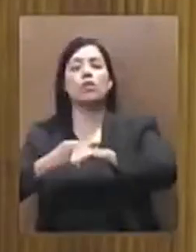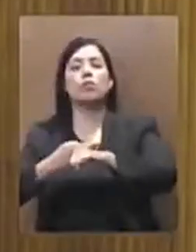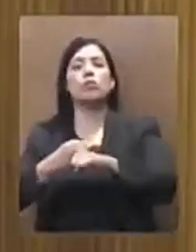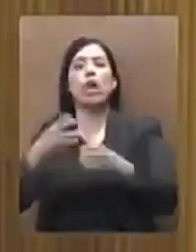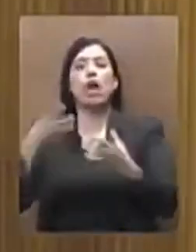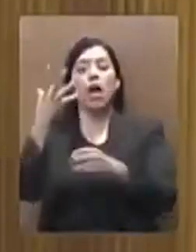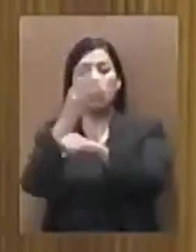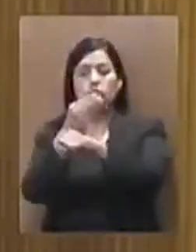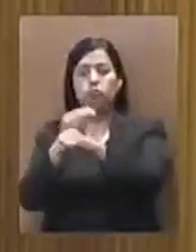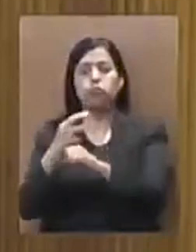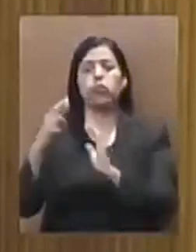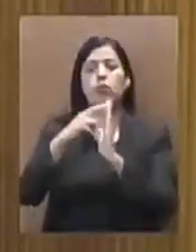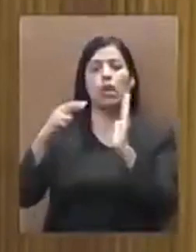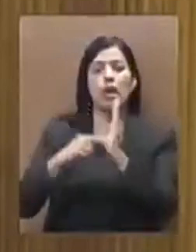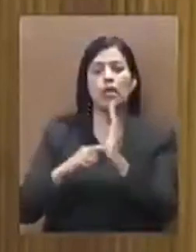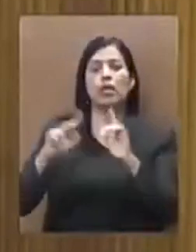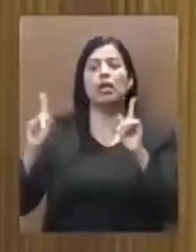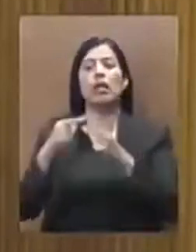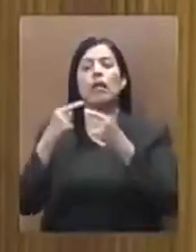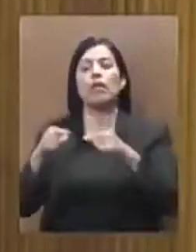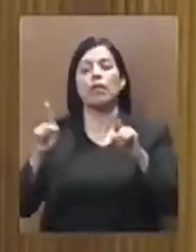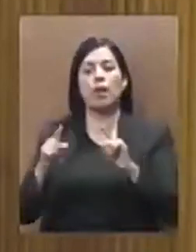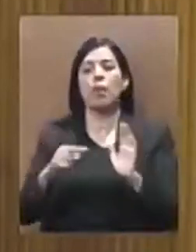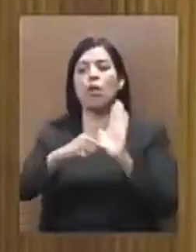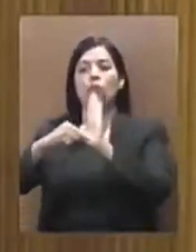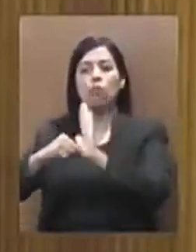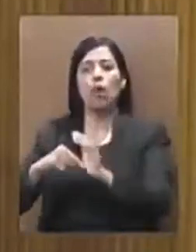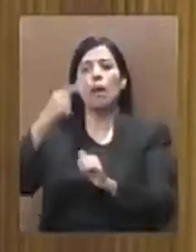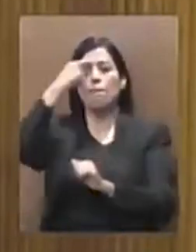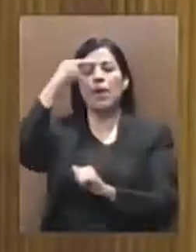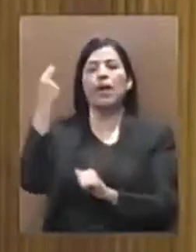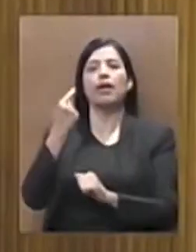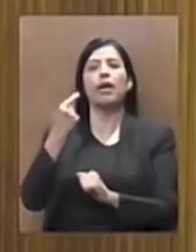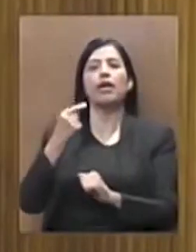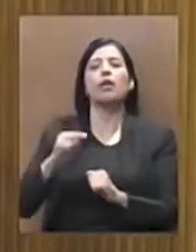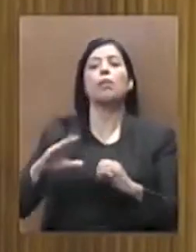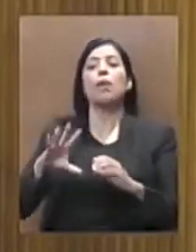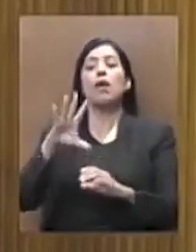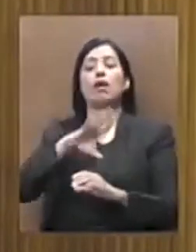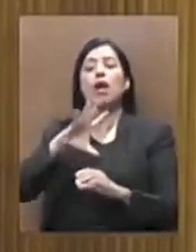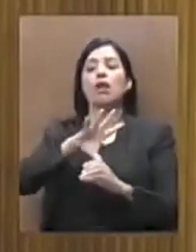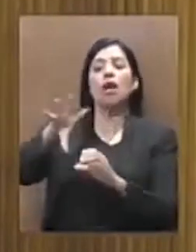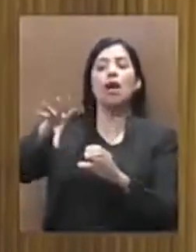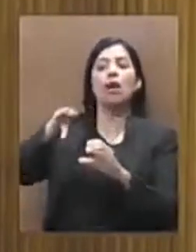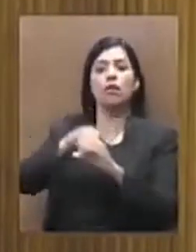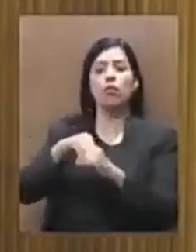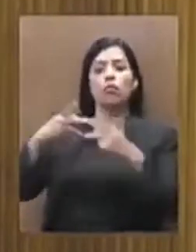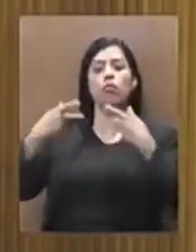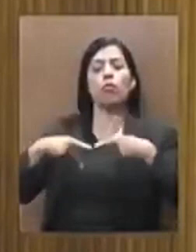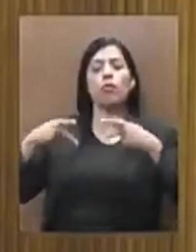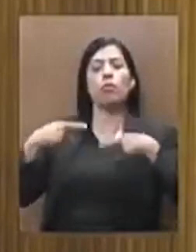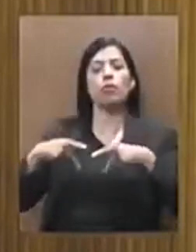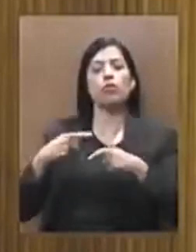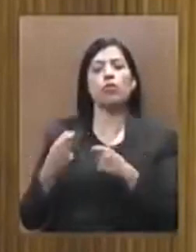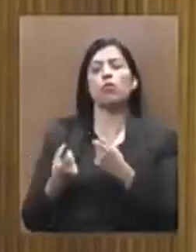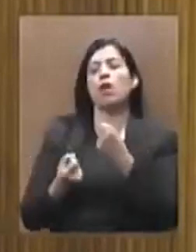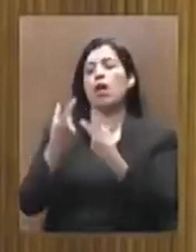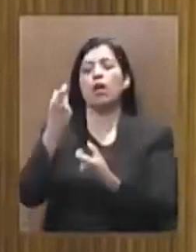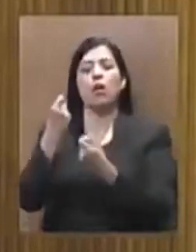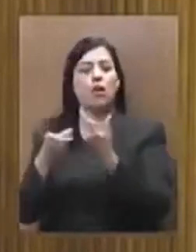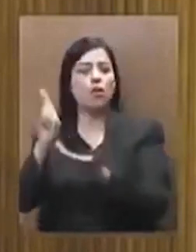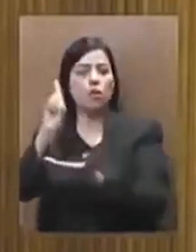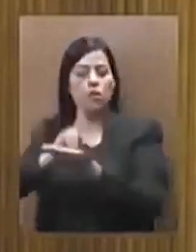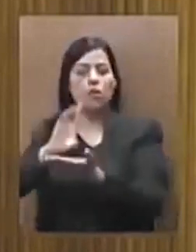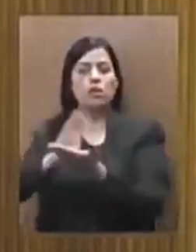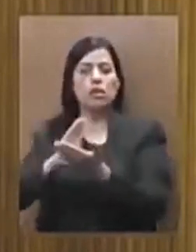se adecue la normativa en materia de espectáculos públicos a fin de que se observe el principio de inclusión de personas con alguna condición